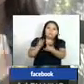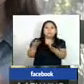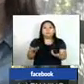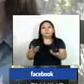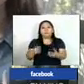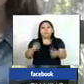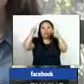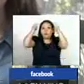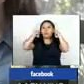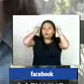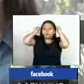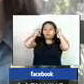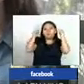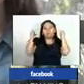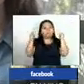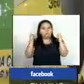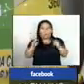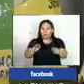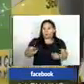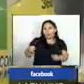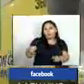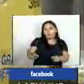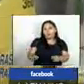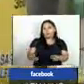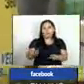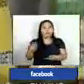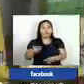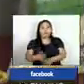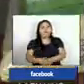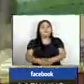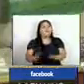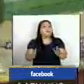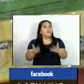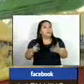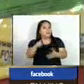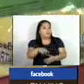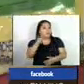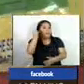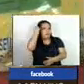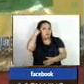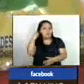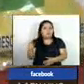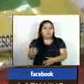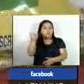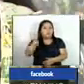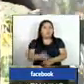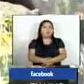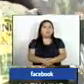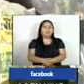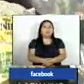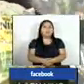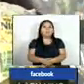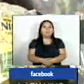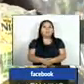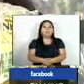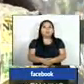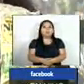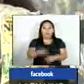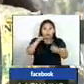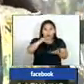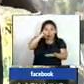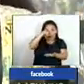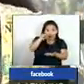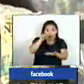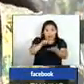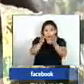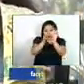audífonos, mouse y demás. Y lo mejor de todo, que es fácil de participar. El sticker que aparece